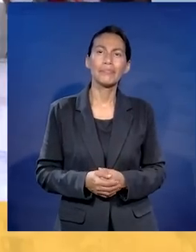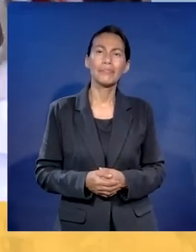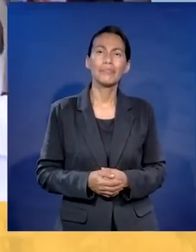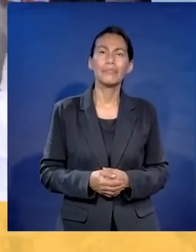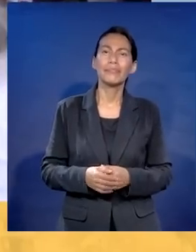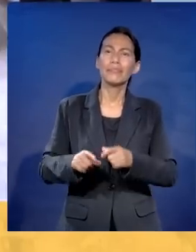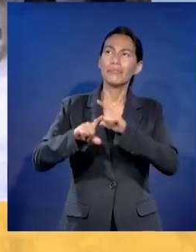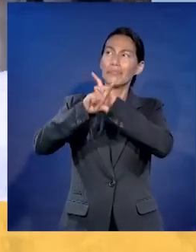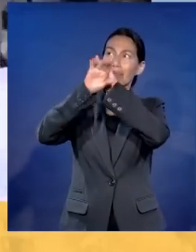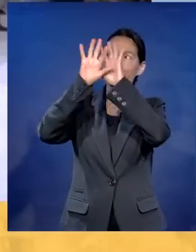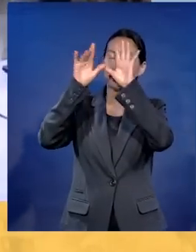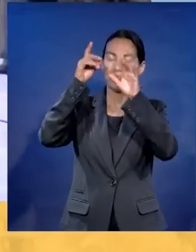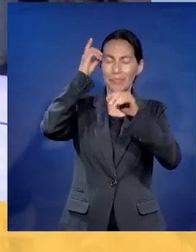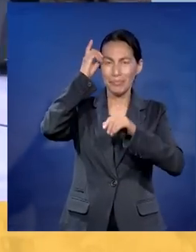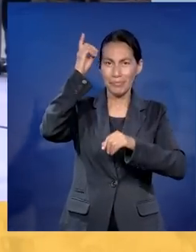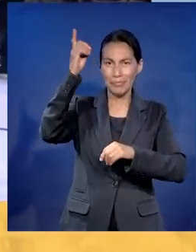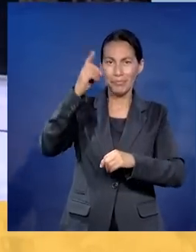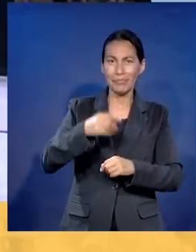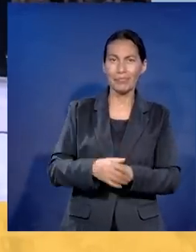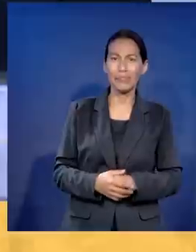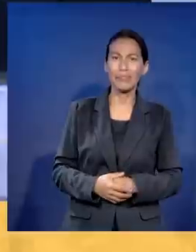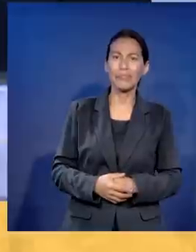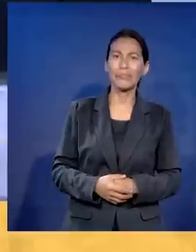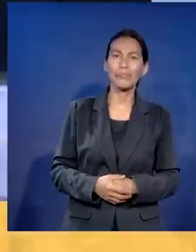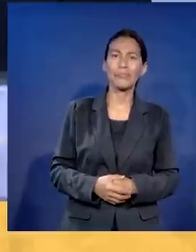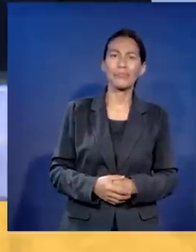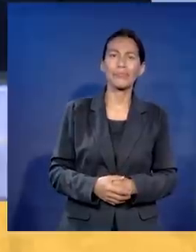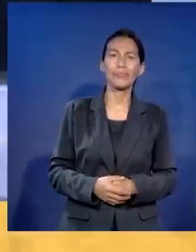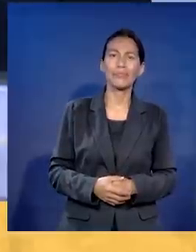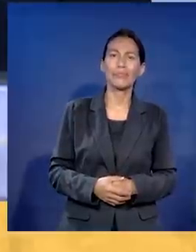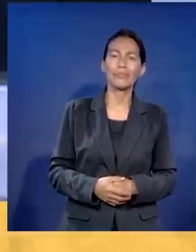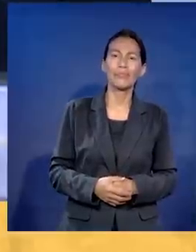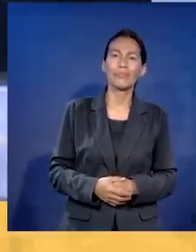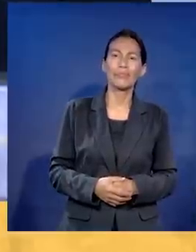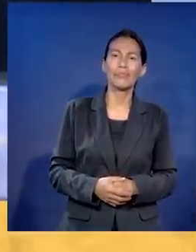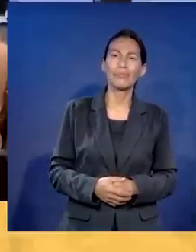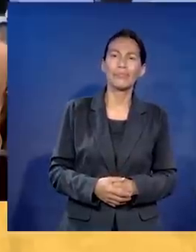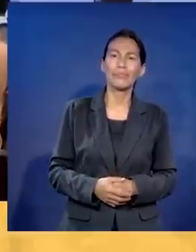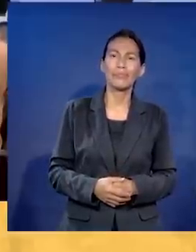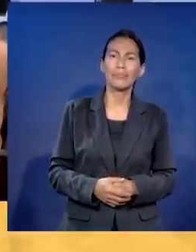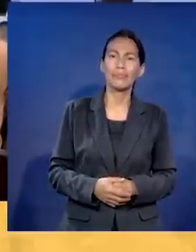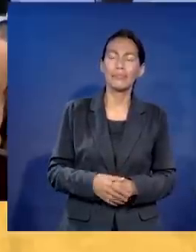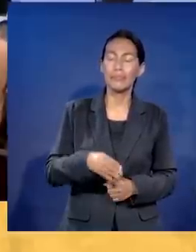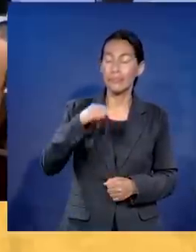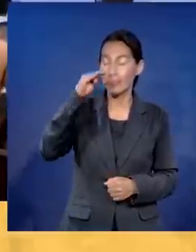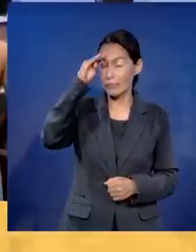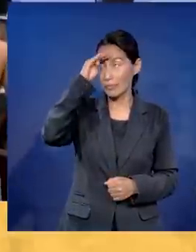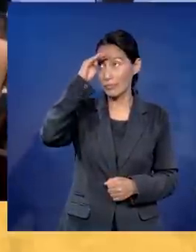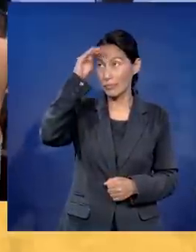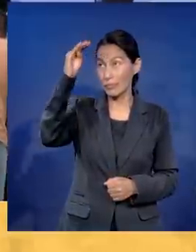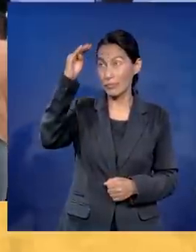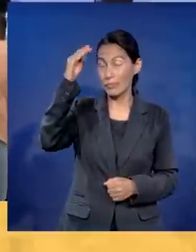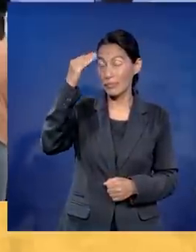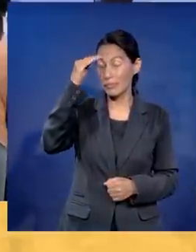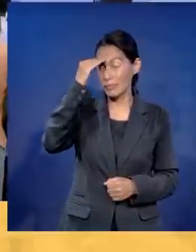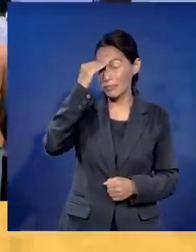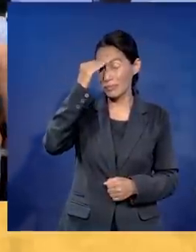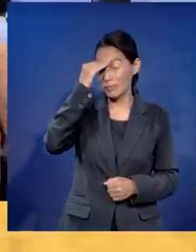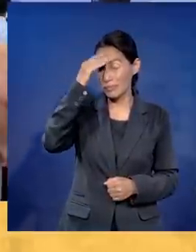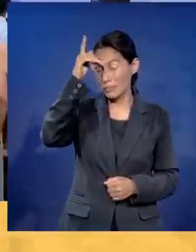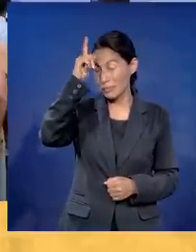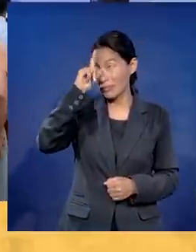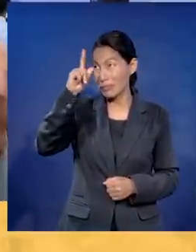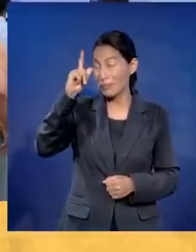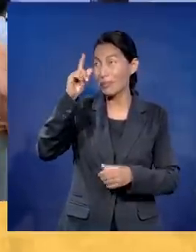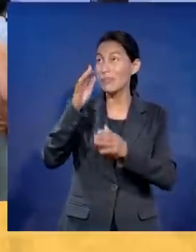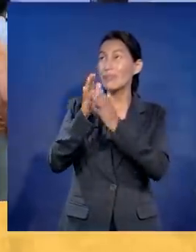hijo ven aquí conmigo gloria a Dios gloria a Dios Dame señor una mente